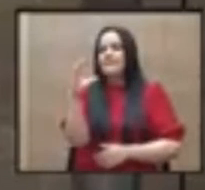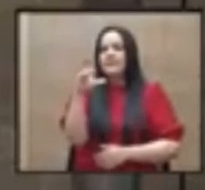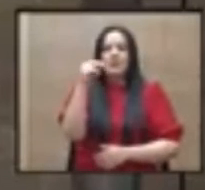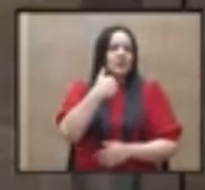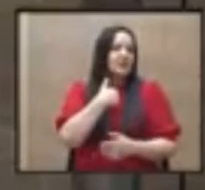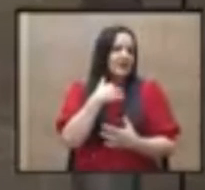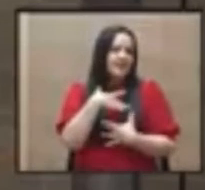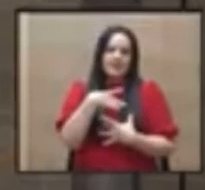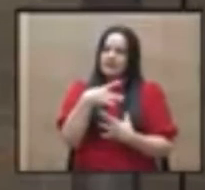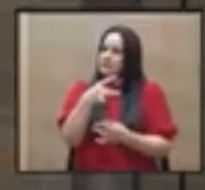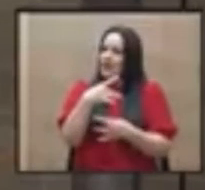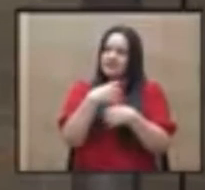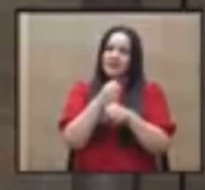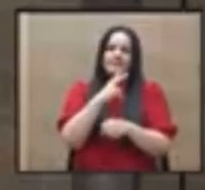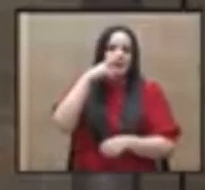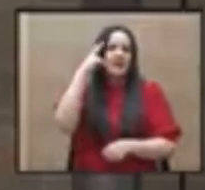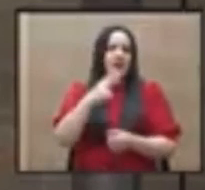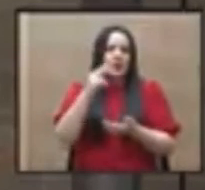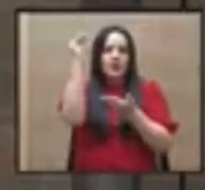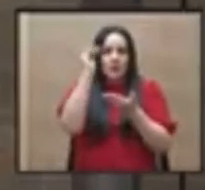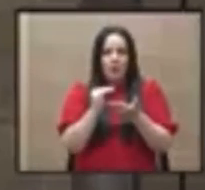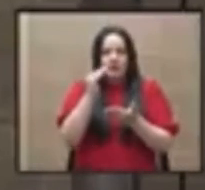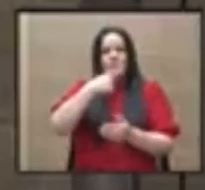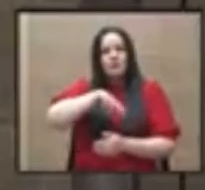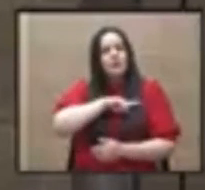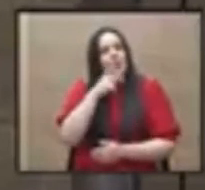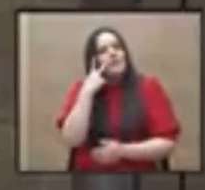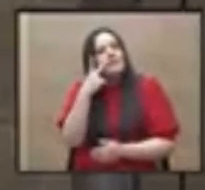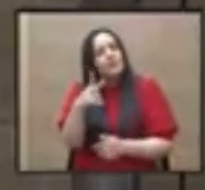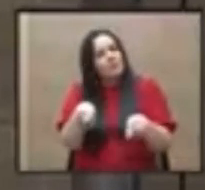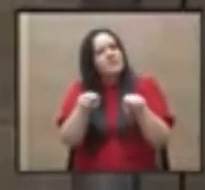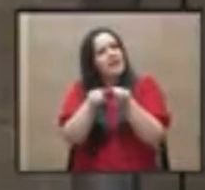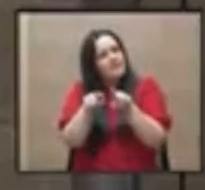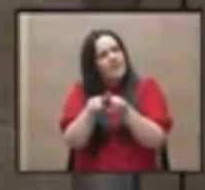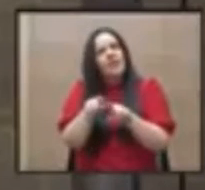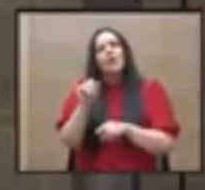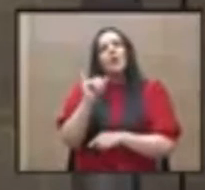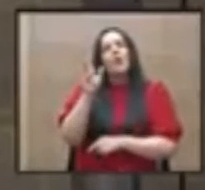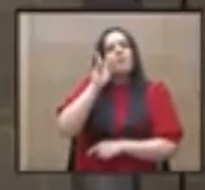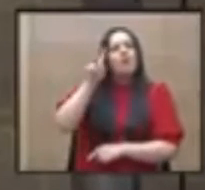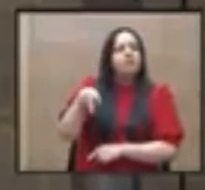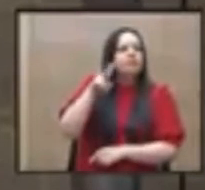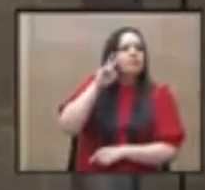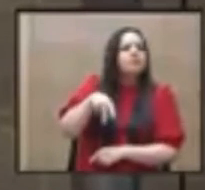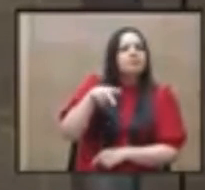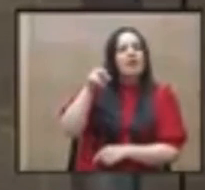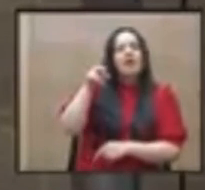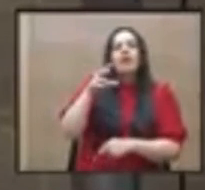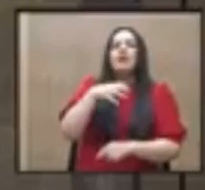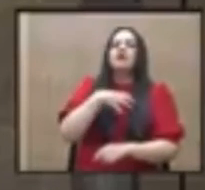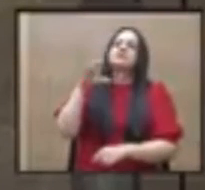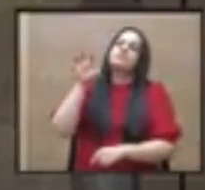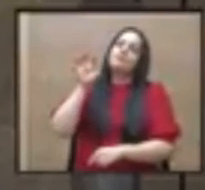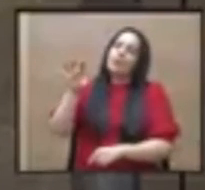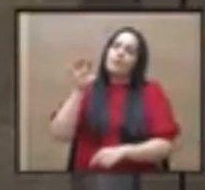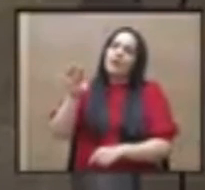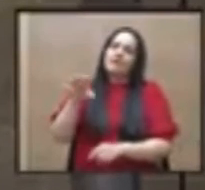un verdadero recorte. Vemos como inclusive desobedecen las propias